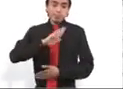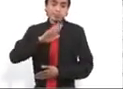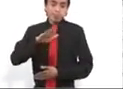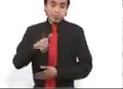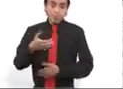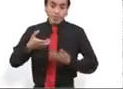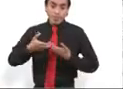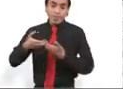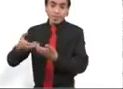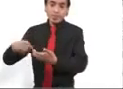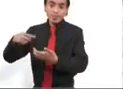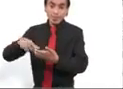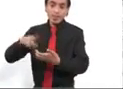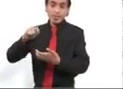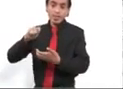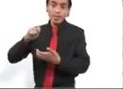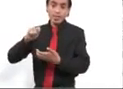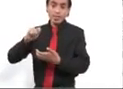camino a Tepoztlán.